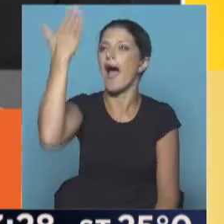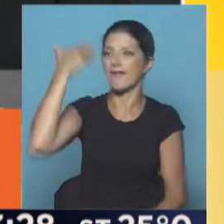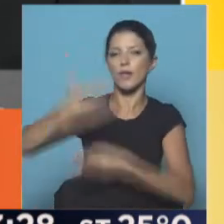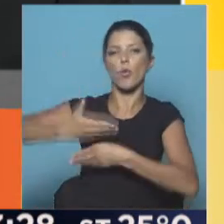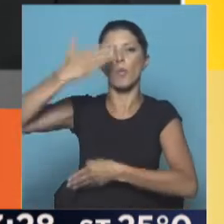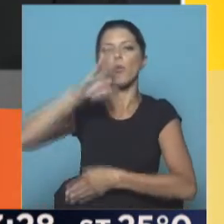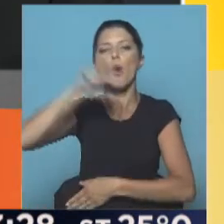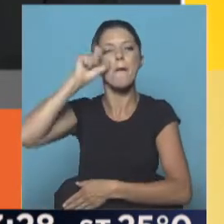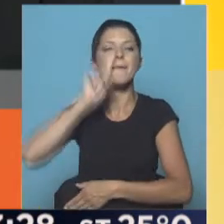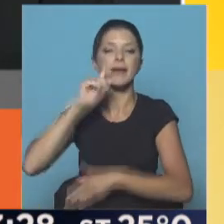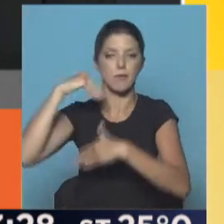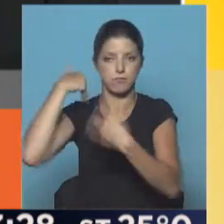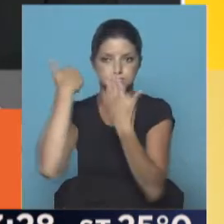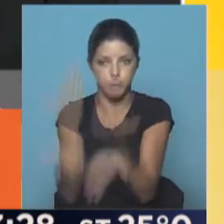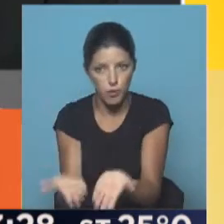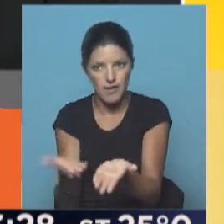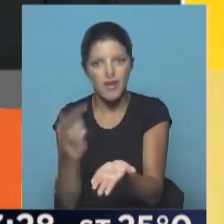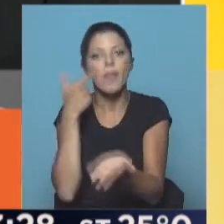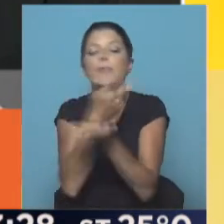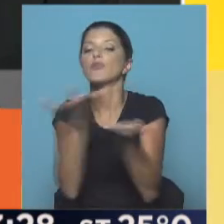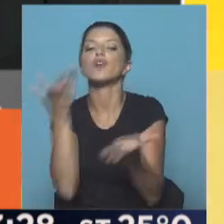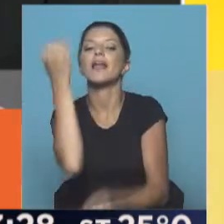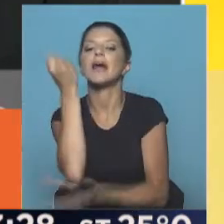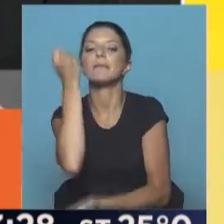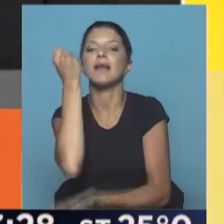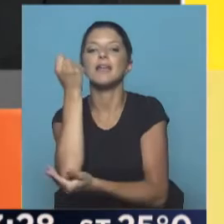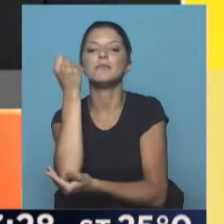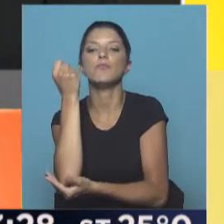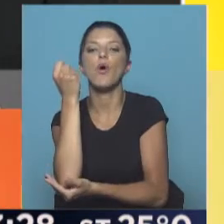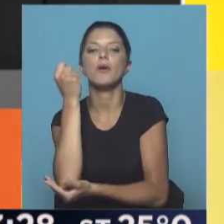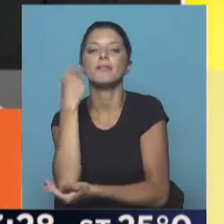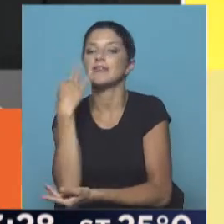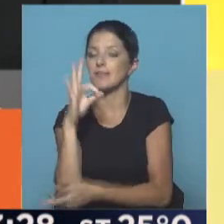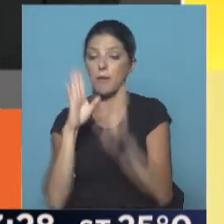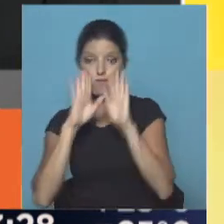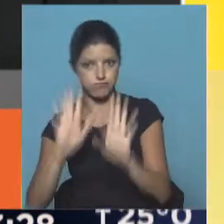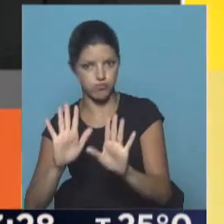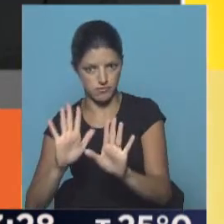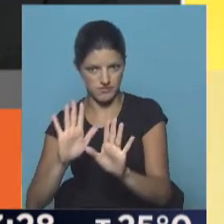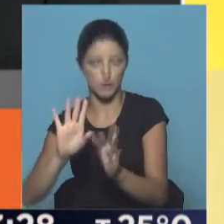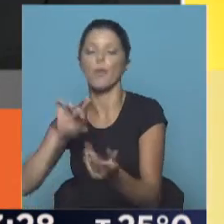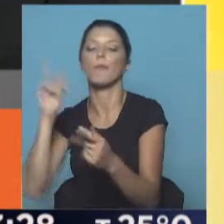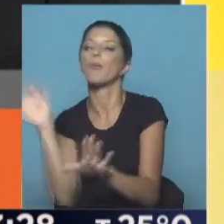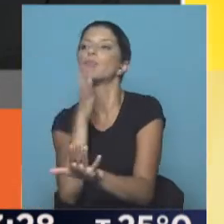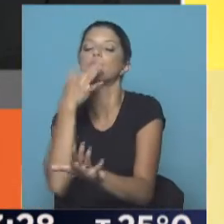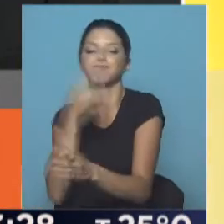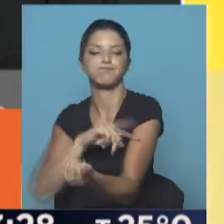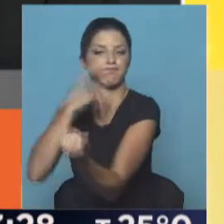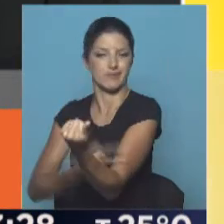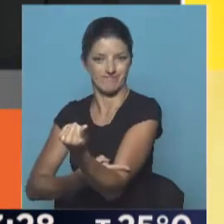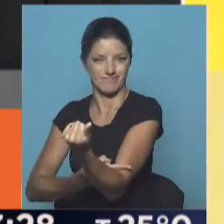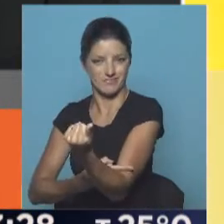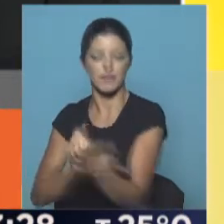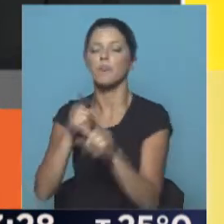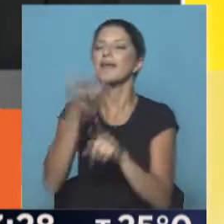del pudor del capitalismo. La existencia de un régimen alternativo hacía